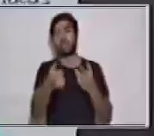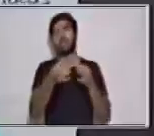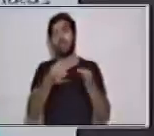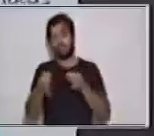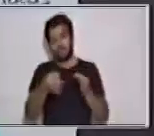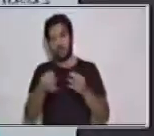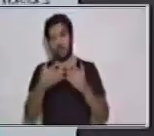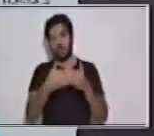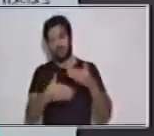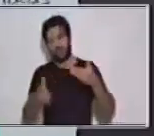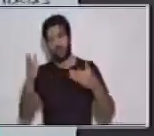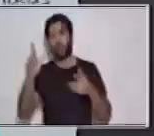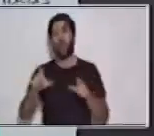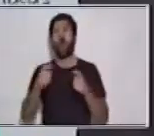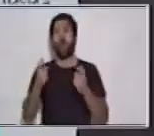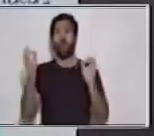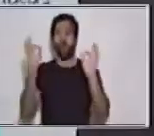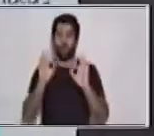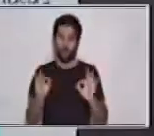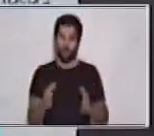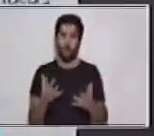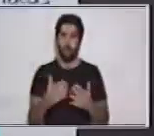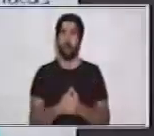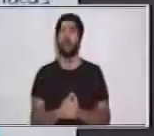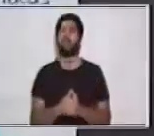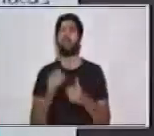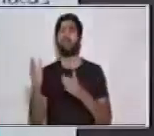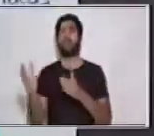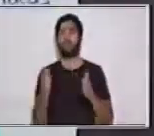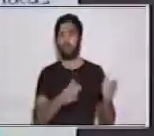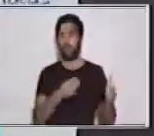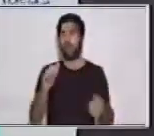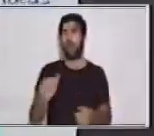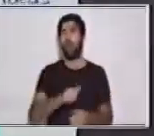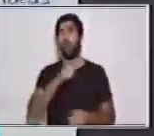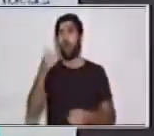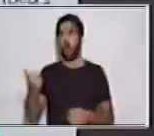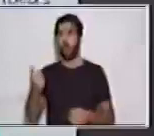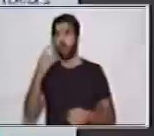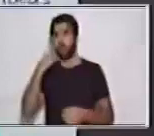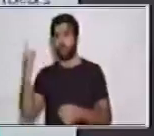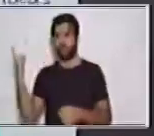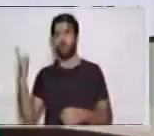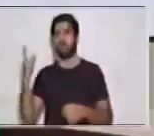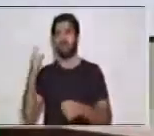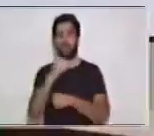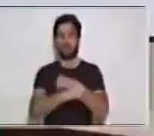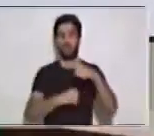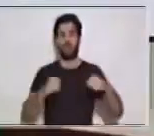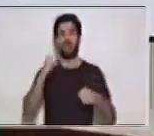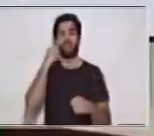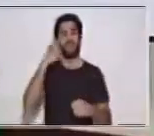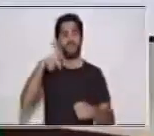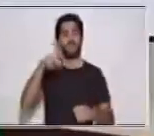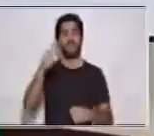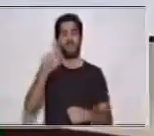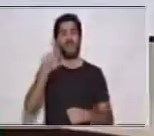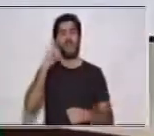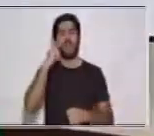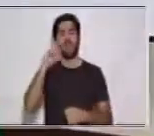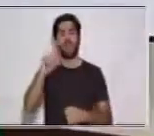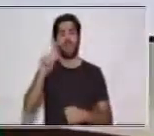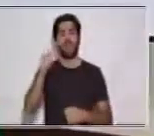me explican a mí la consecuencia. El otro tipo de conector es el conector de finalidad.